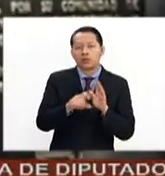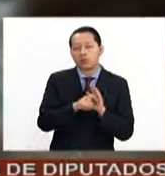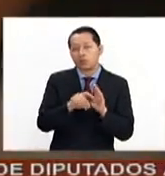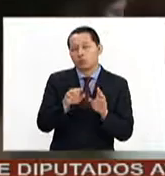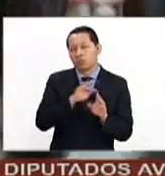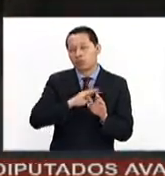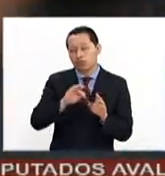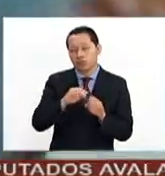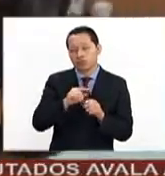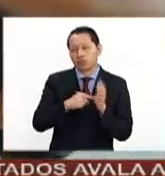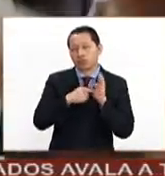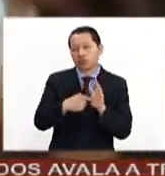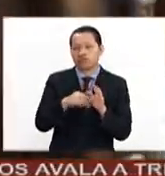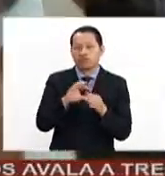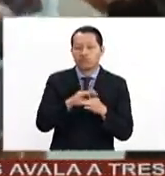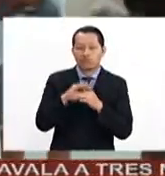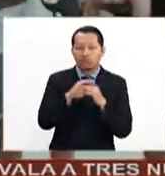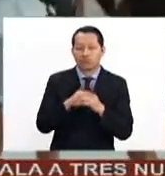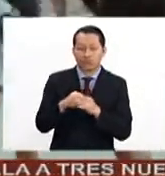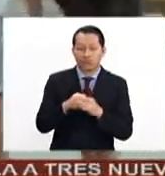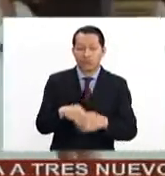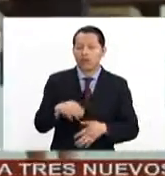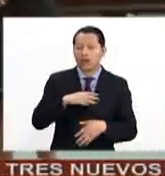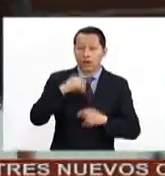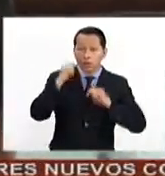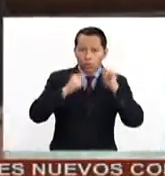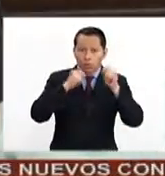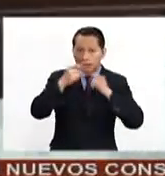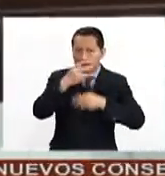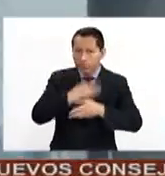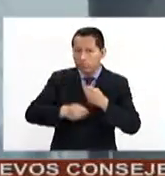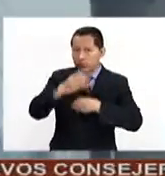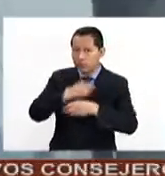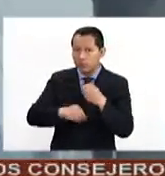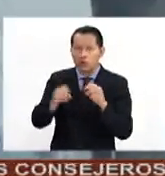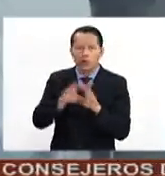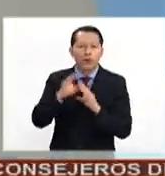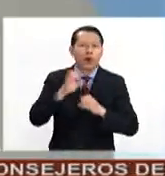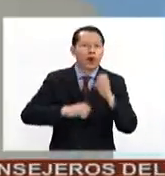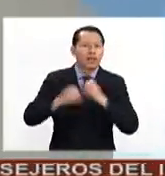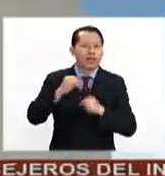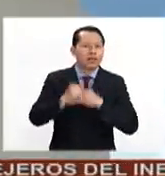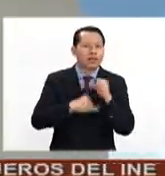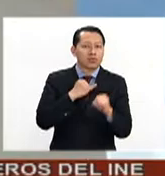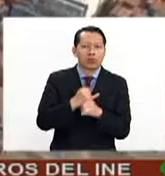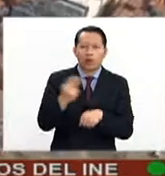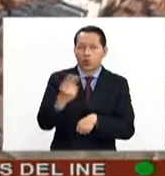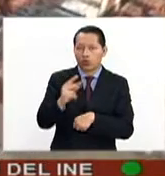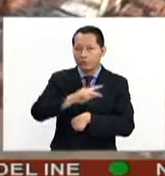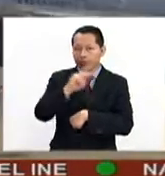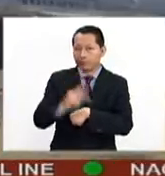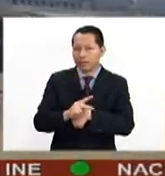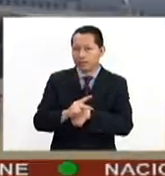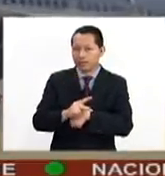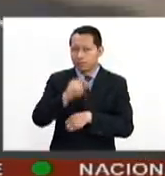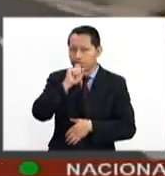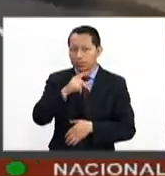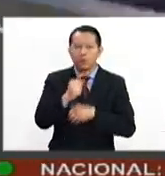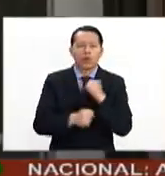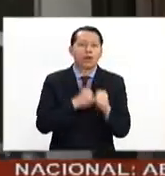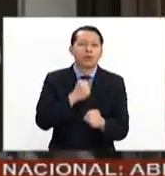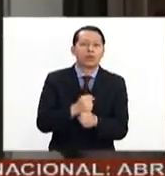hermandad. El intercambio turístico es un importante activo del comercio internacional para ambas naciones. Al